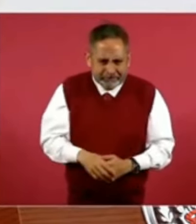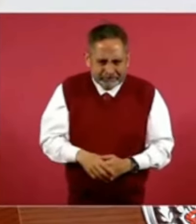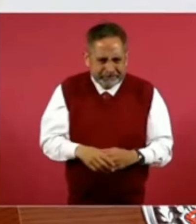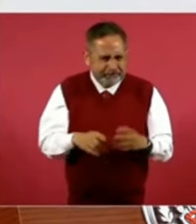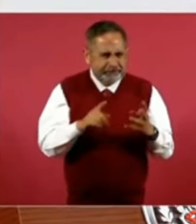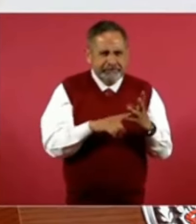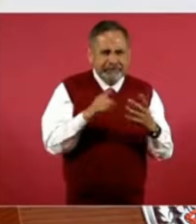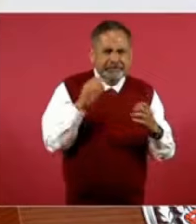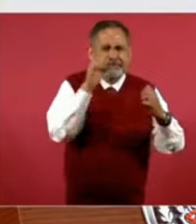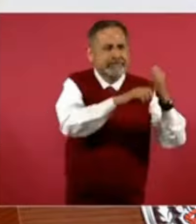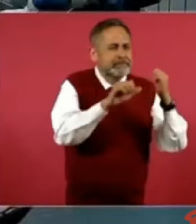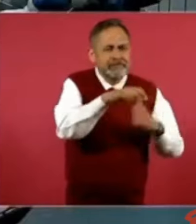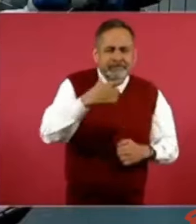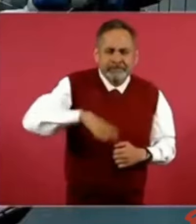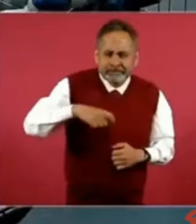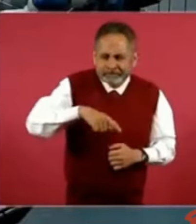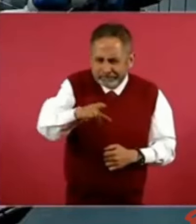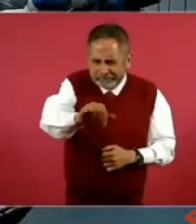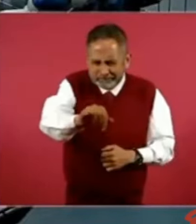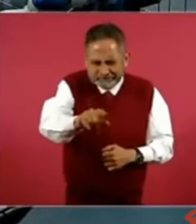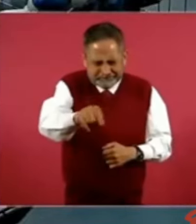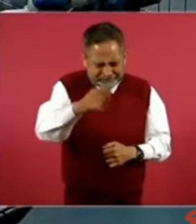algoritmo, sí,